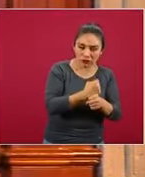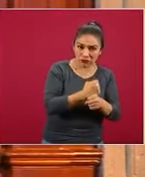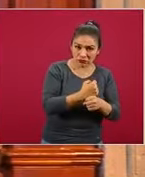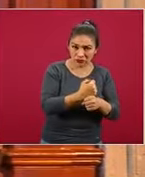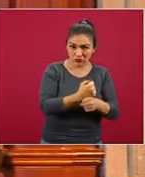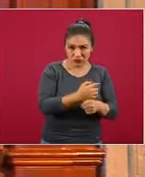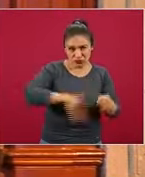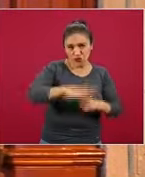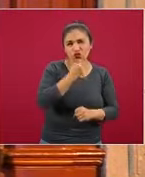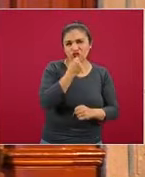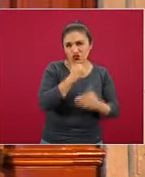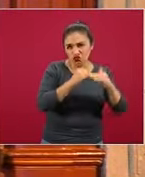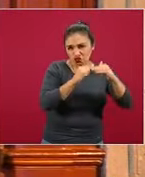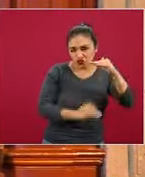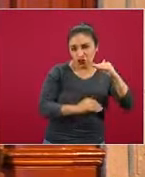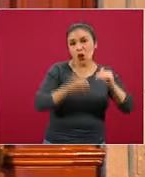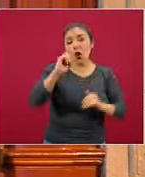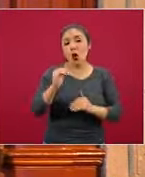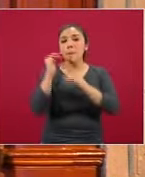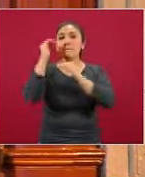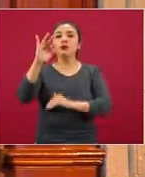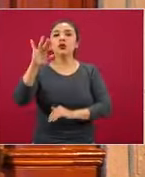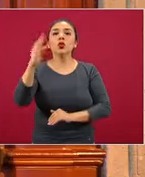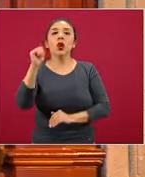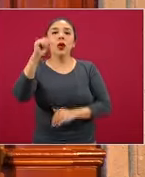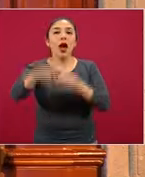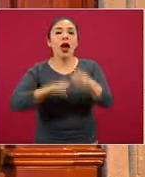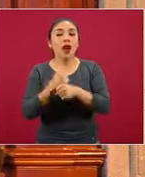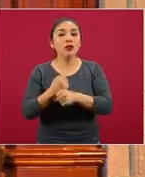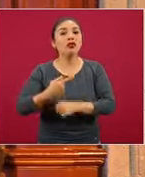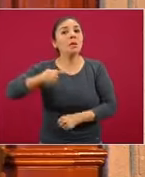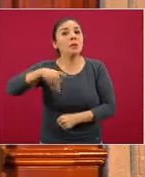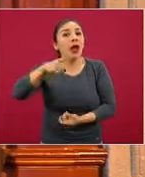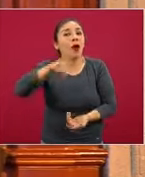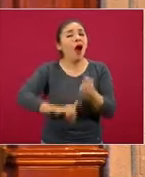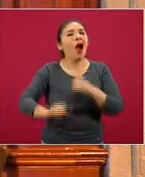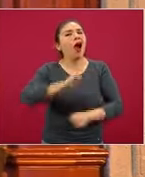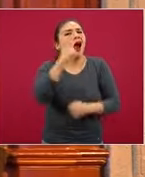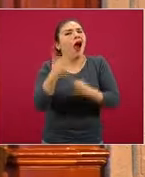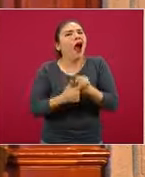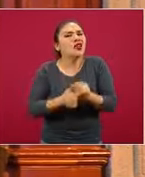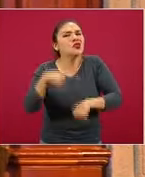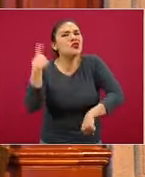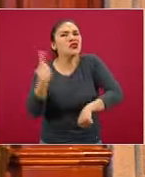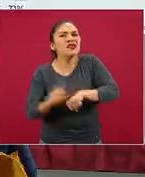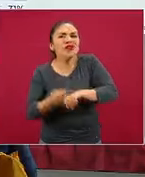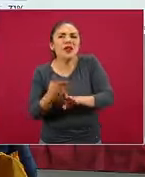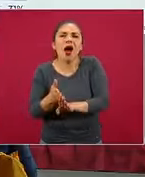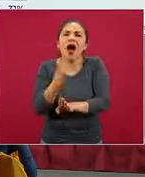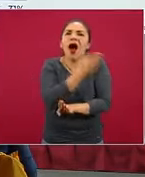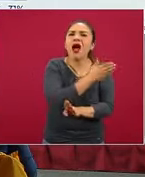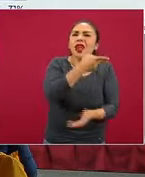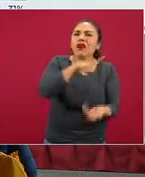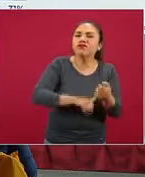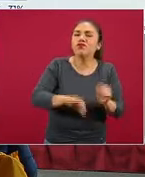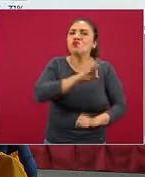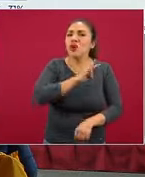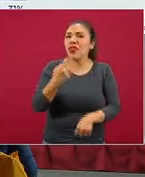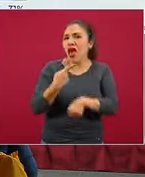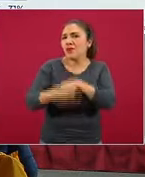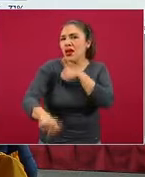edad y hasta los 59 años de edad, pero que tienen alguna condición, alguna comorbilidad que los pone en